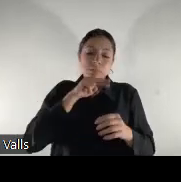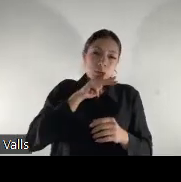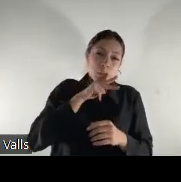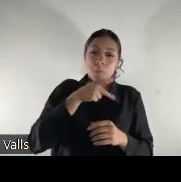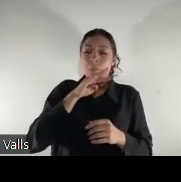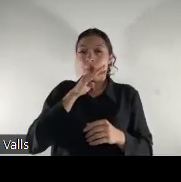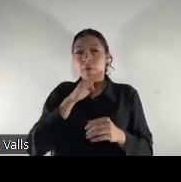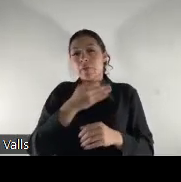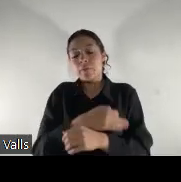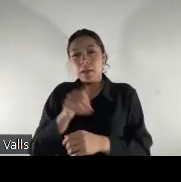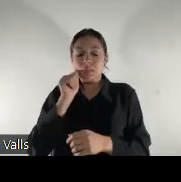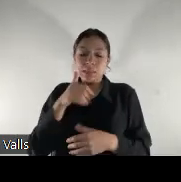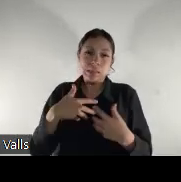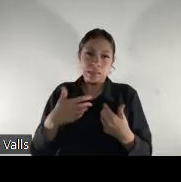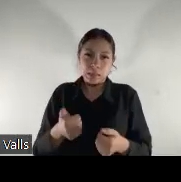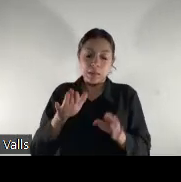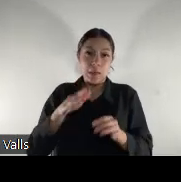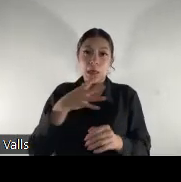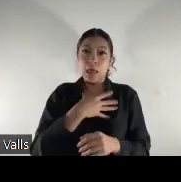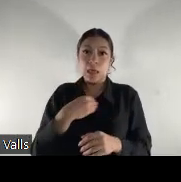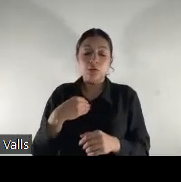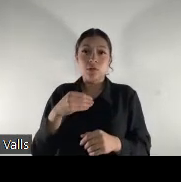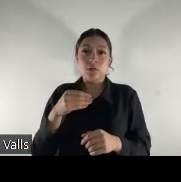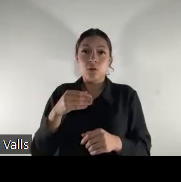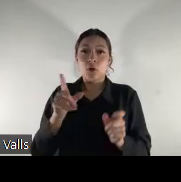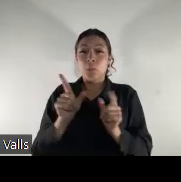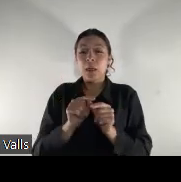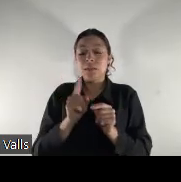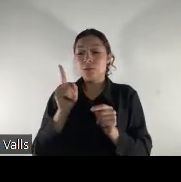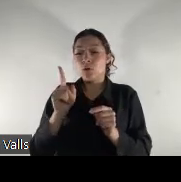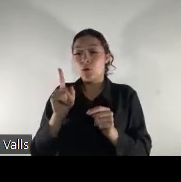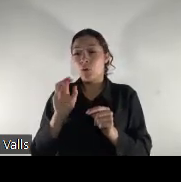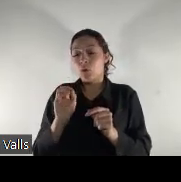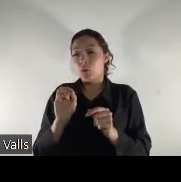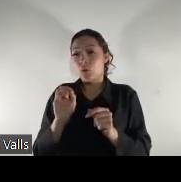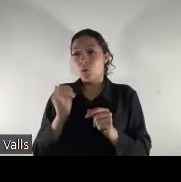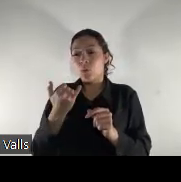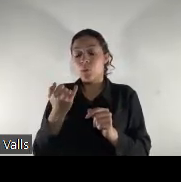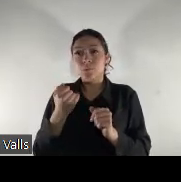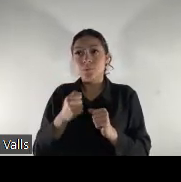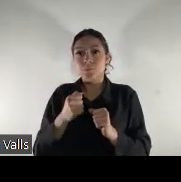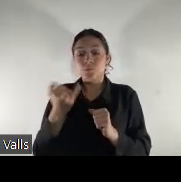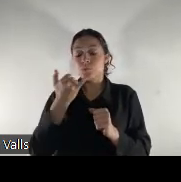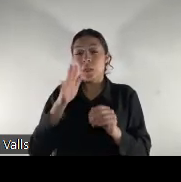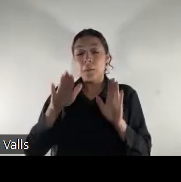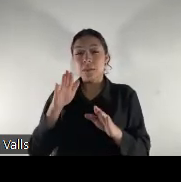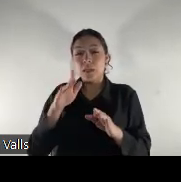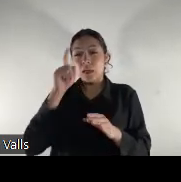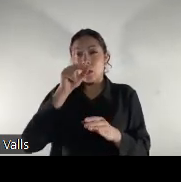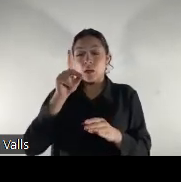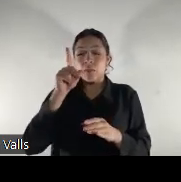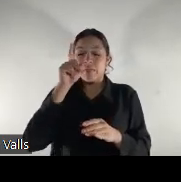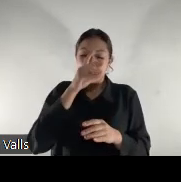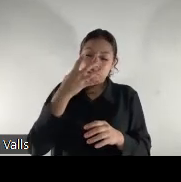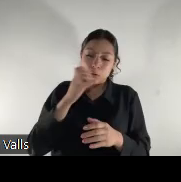familia, de los hijos. No solo el duelo es una pérdida de un ser querido, de una